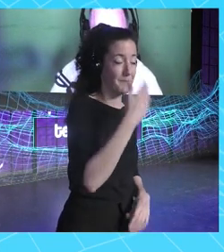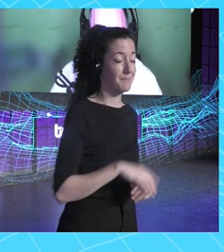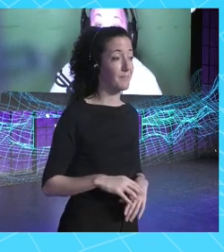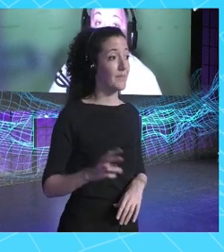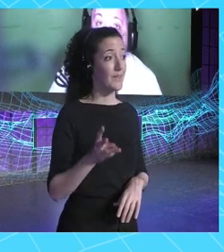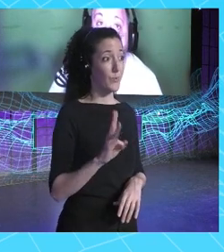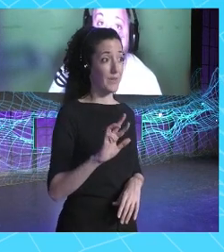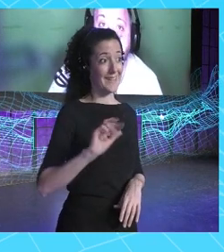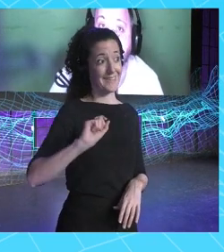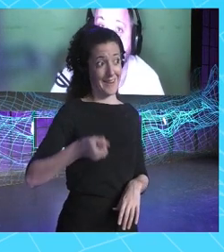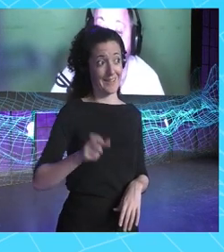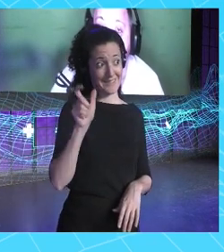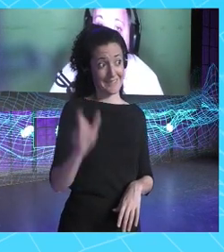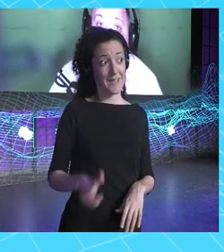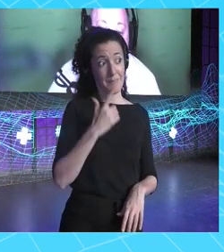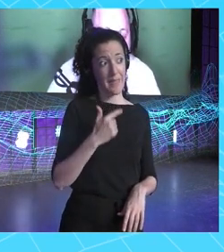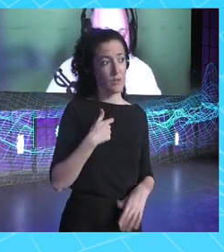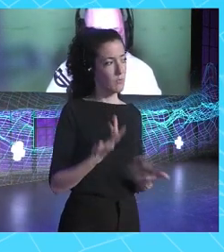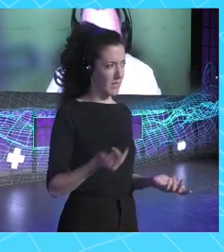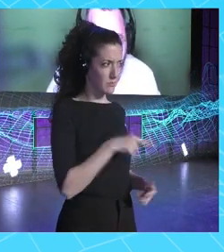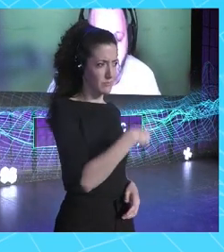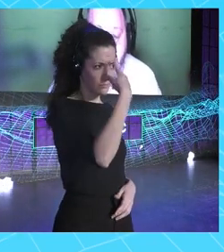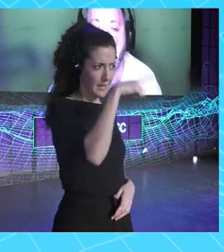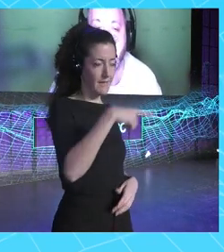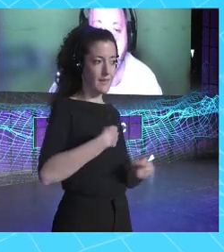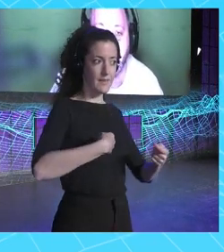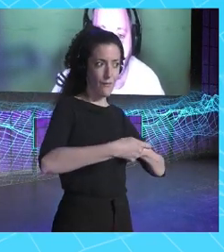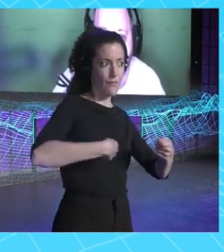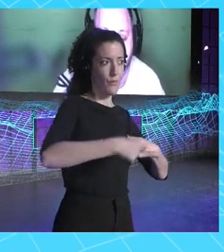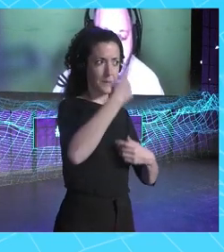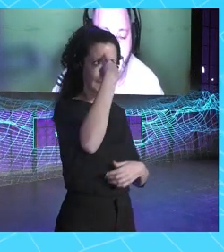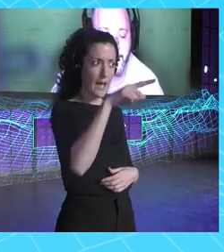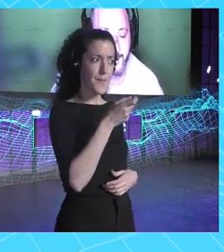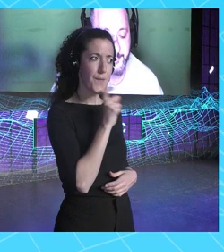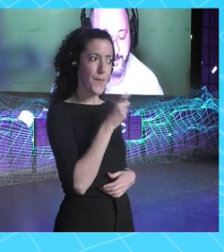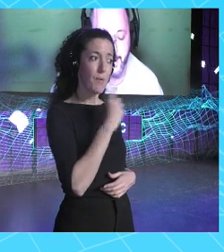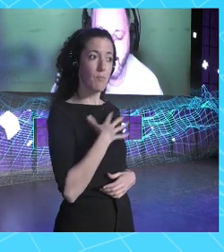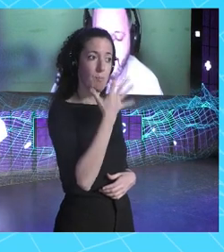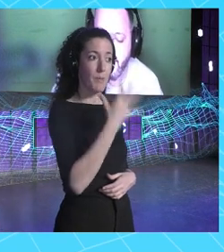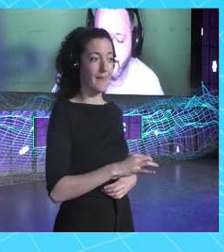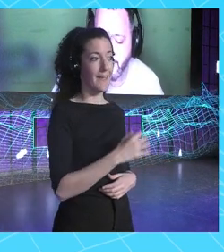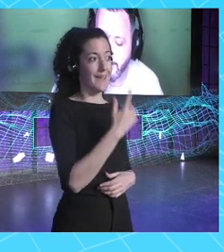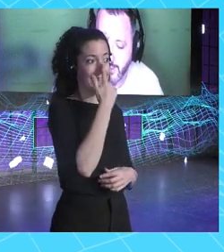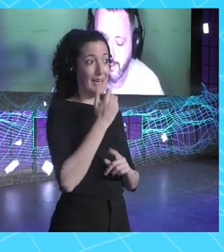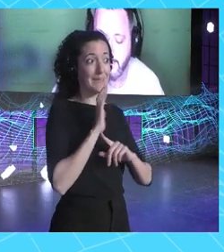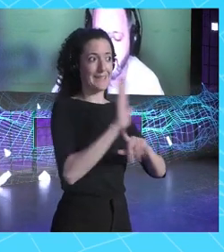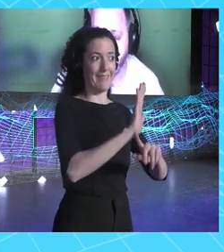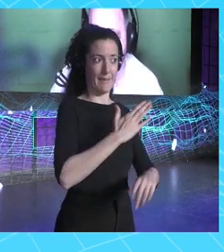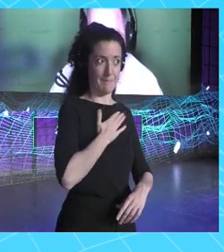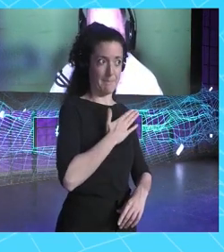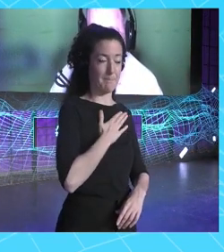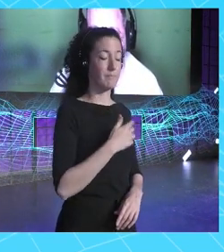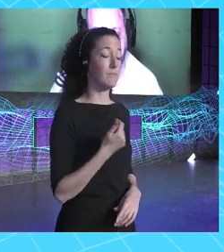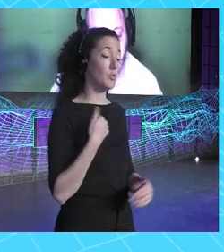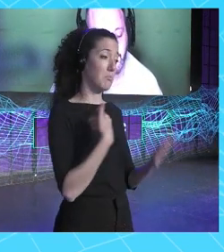dijo Oye Xavi Y por qué no me representas Por qué no me ayudas tú que sabes de negocios tú que sabes hacer estas cosas y hablando con Jordi torras que es mi